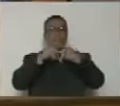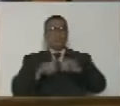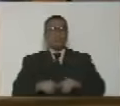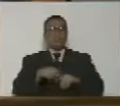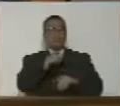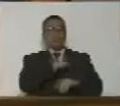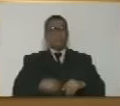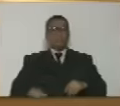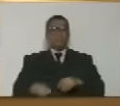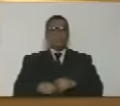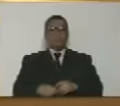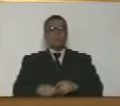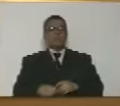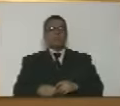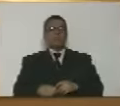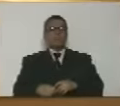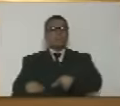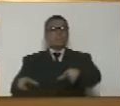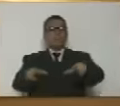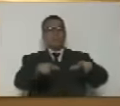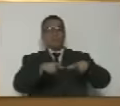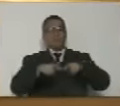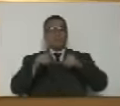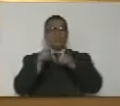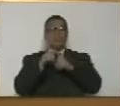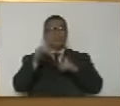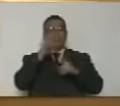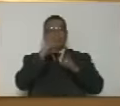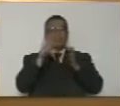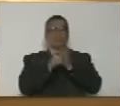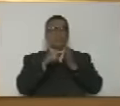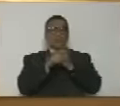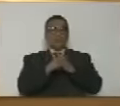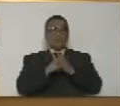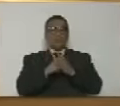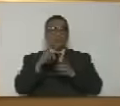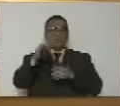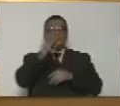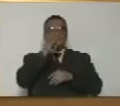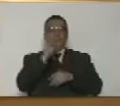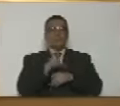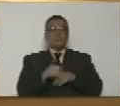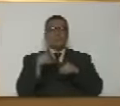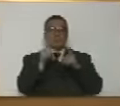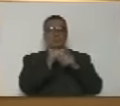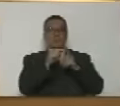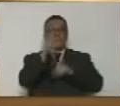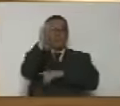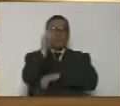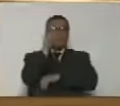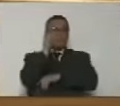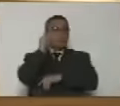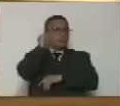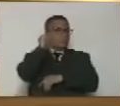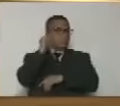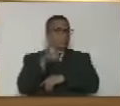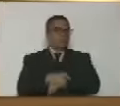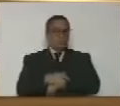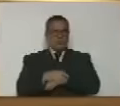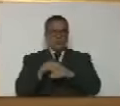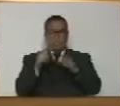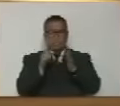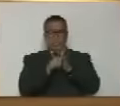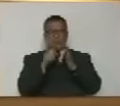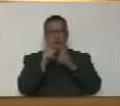ciudadano presidente. Bien, vamos a dar espacio para derecho a información, puntos de información, opiniones de las diputadas y los diputados. Dejen el